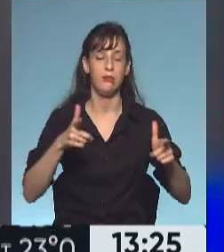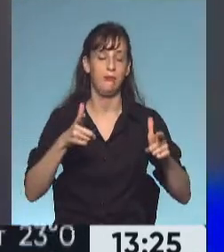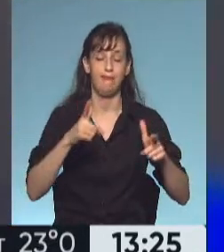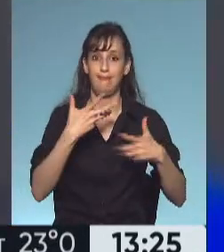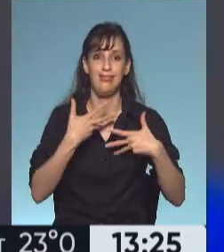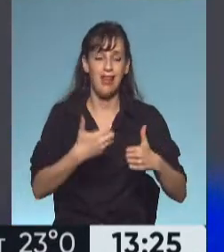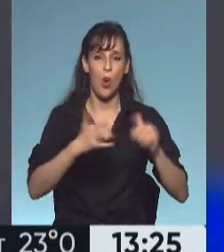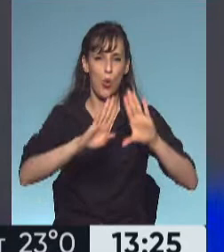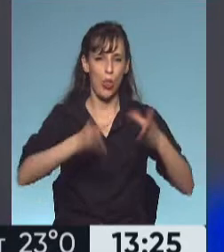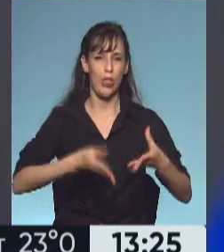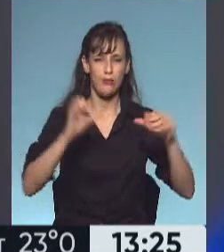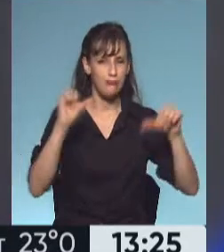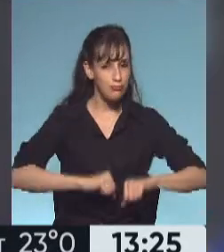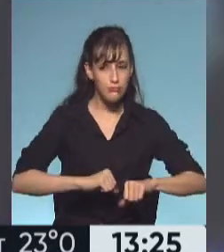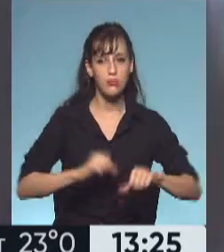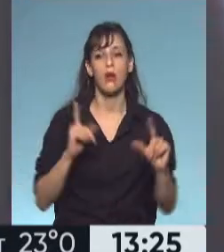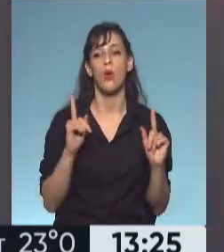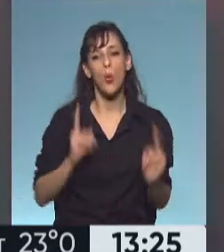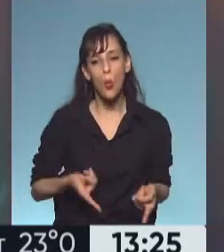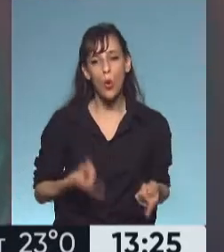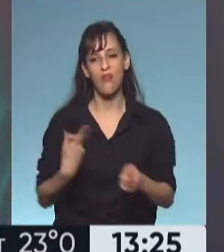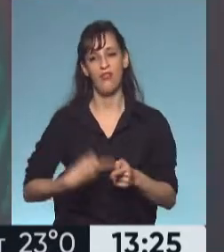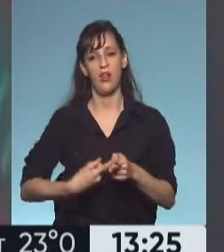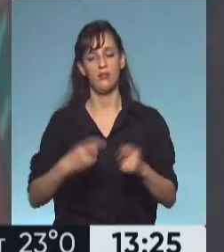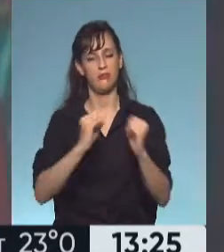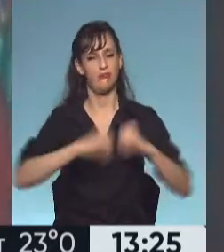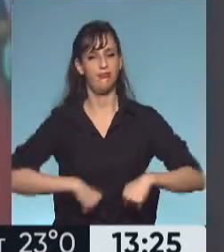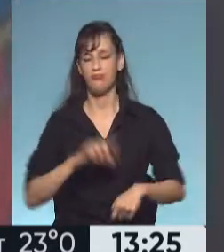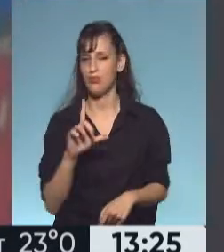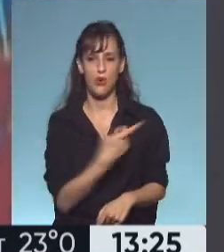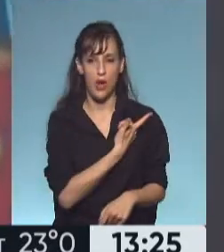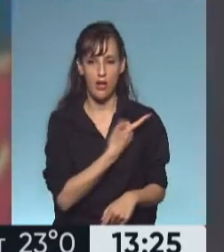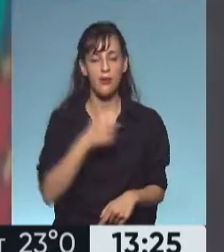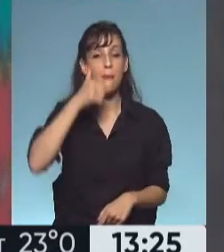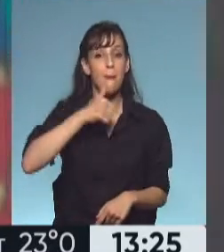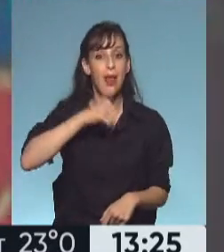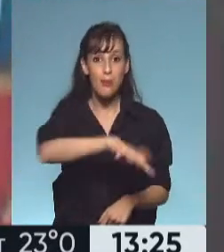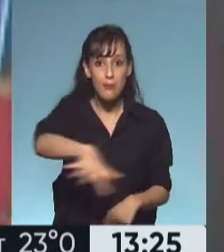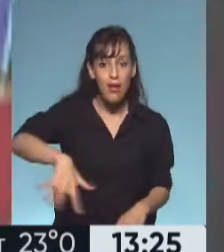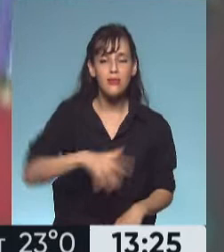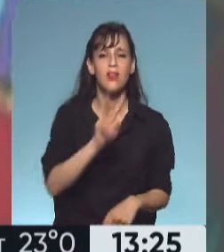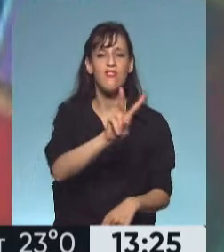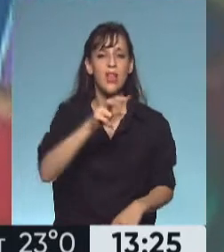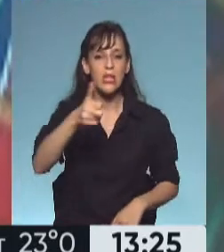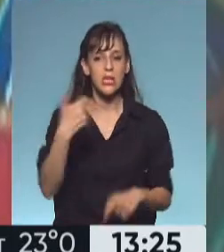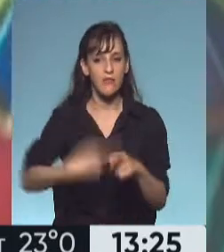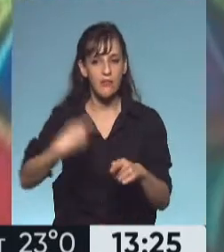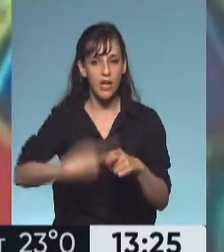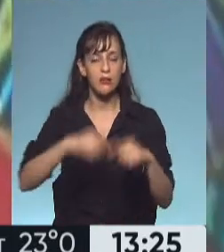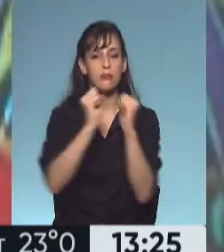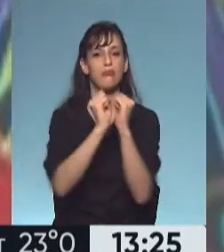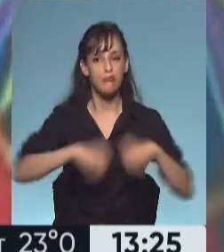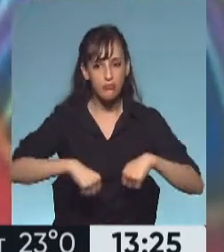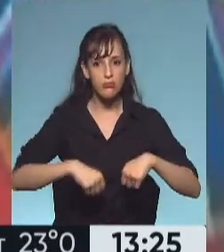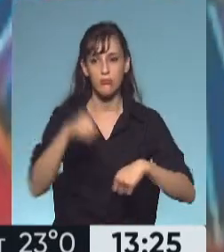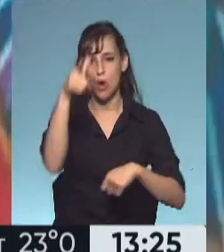sanitario, siguen realizándose eventos de este tipo. Solamente en Mar del Plata se concretaron 26 fiestas clandestinas en donde tuvo